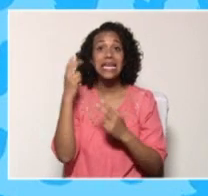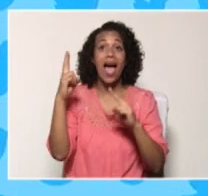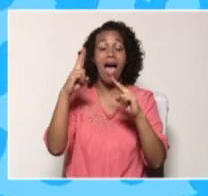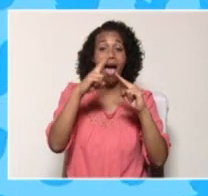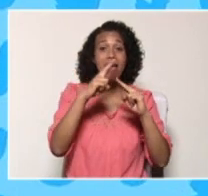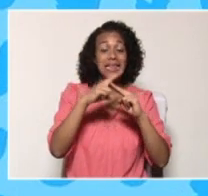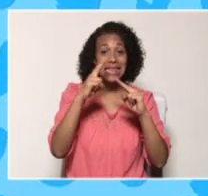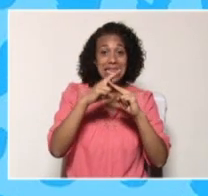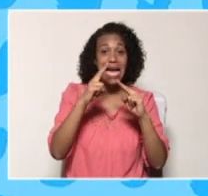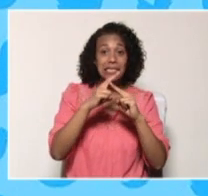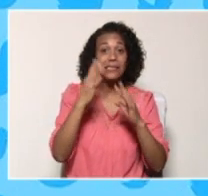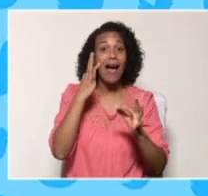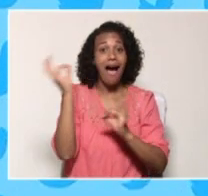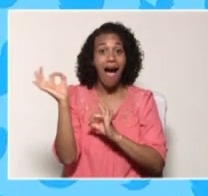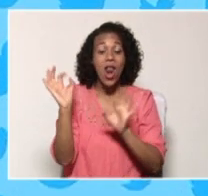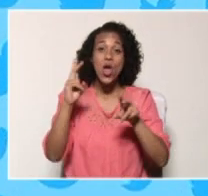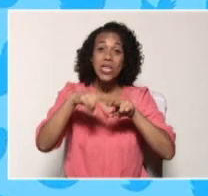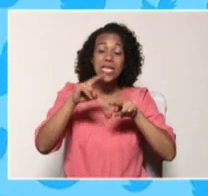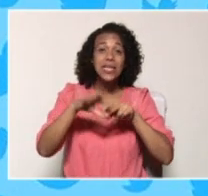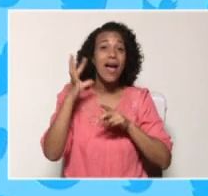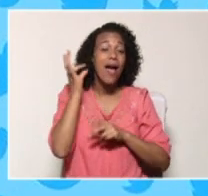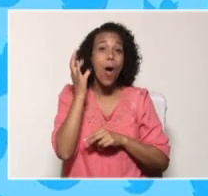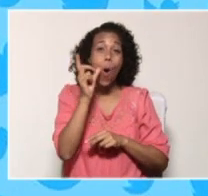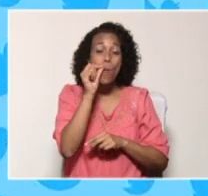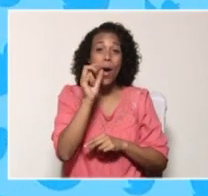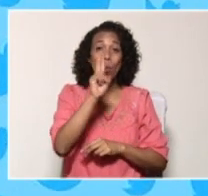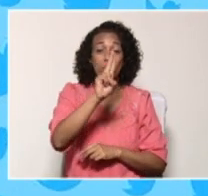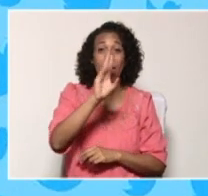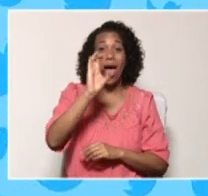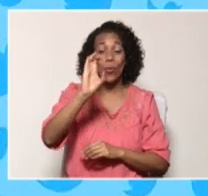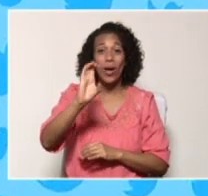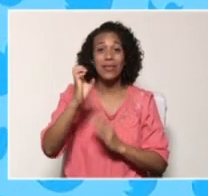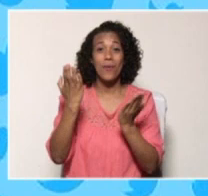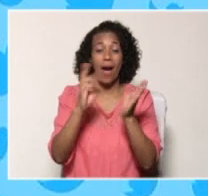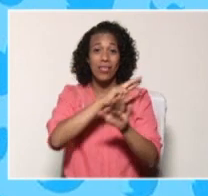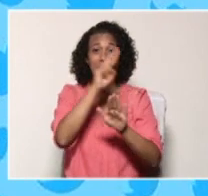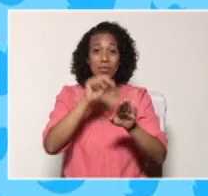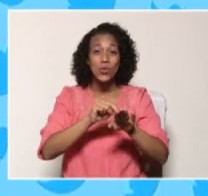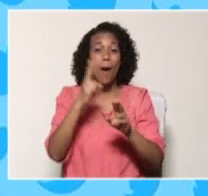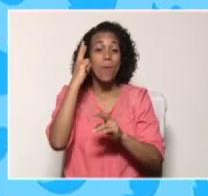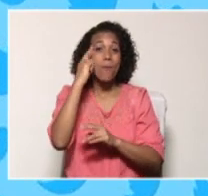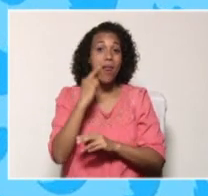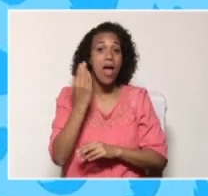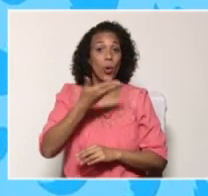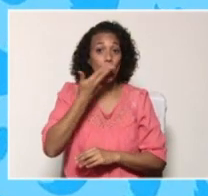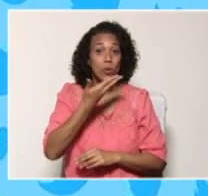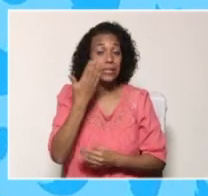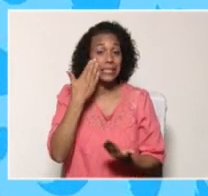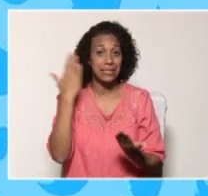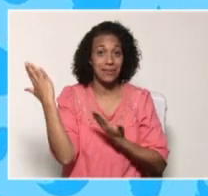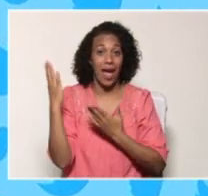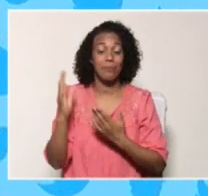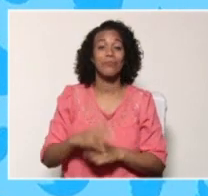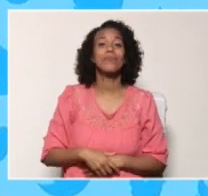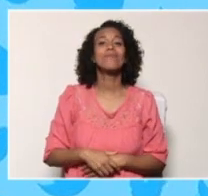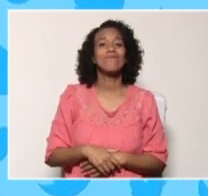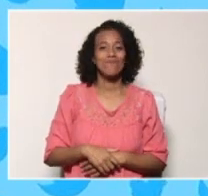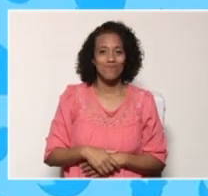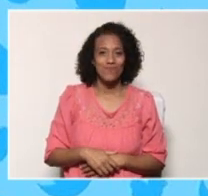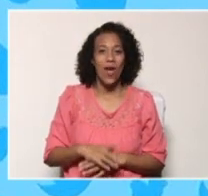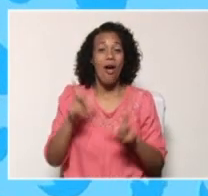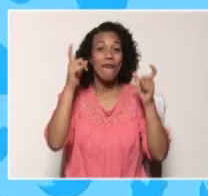en el estado Táchira, los niños y niñas de la Unidad Educativa Nacional Bolivariana, Guanare, nos